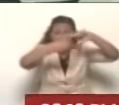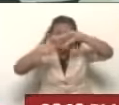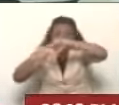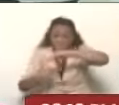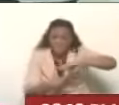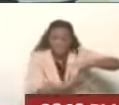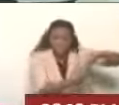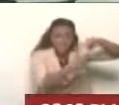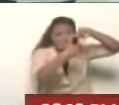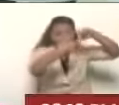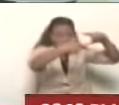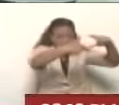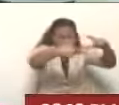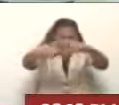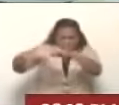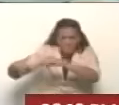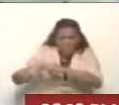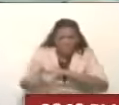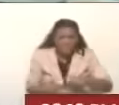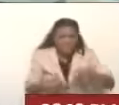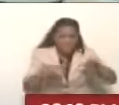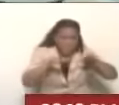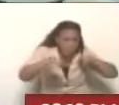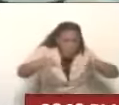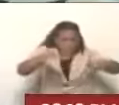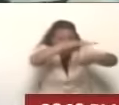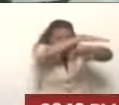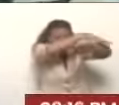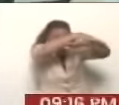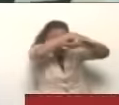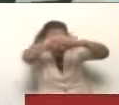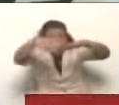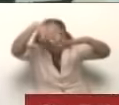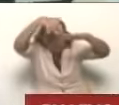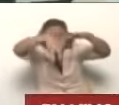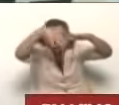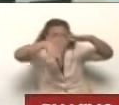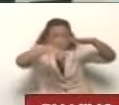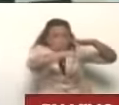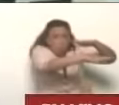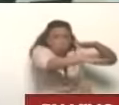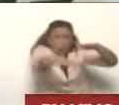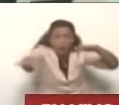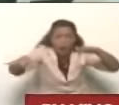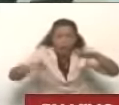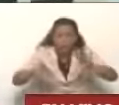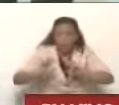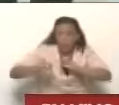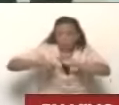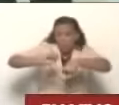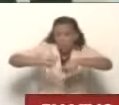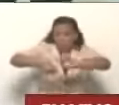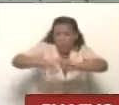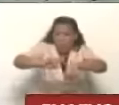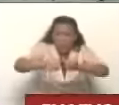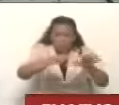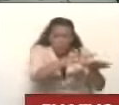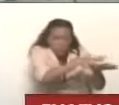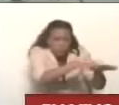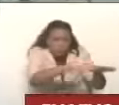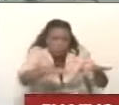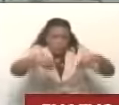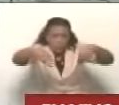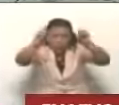de azotea impermeabilizada, todo el hospital, más de 500 rollos de manto asfáltico. Aparte de